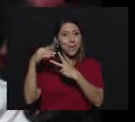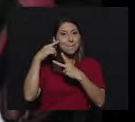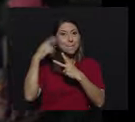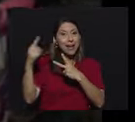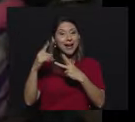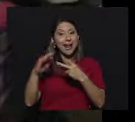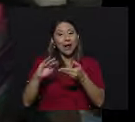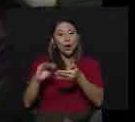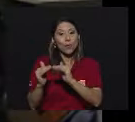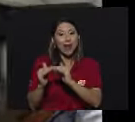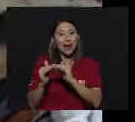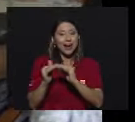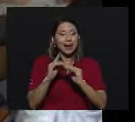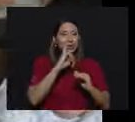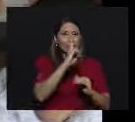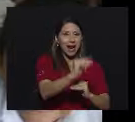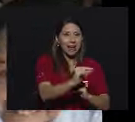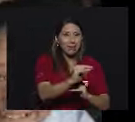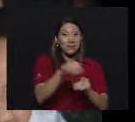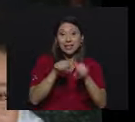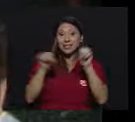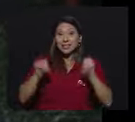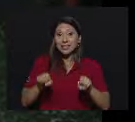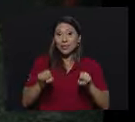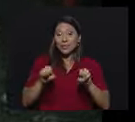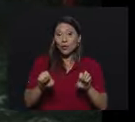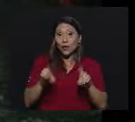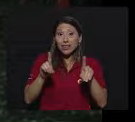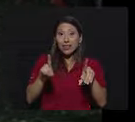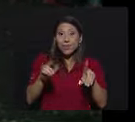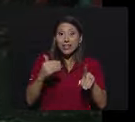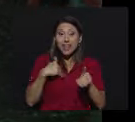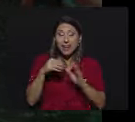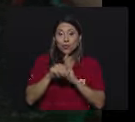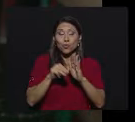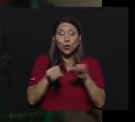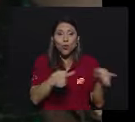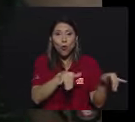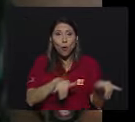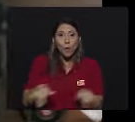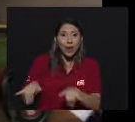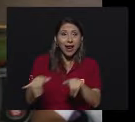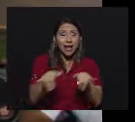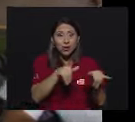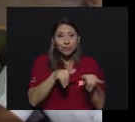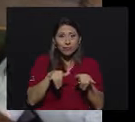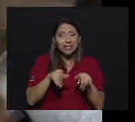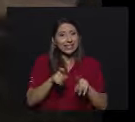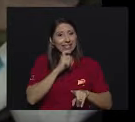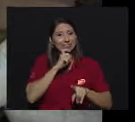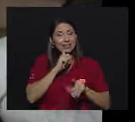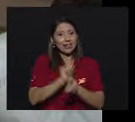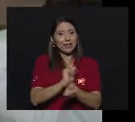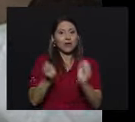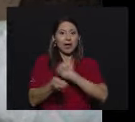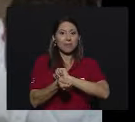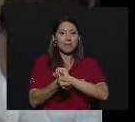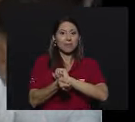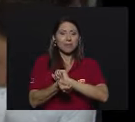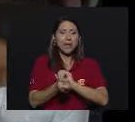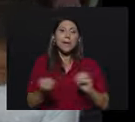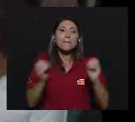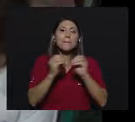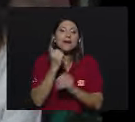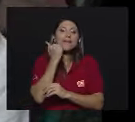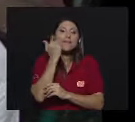zona rural. Como el sistema educativo tiene un currículum homogéneo y es un poco difícil que lo cambie, es más fácil